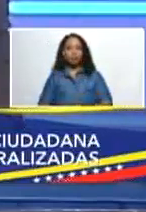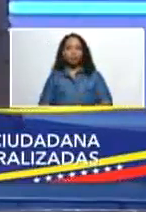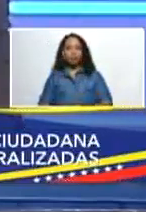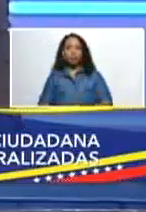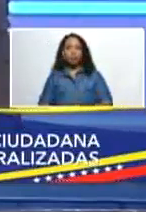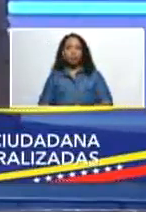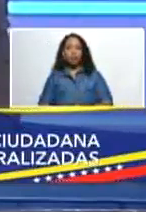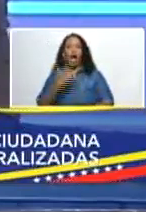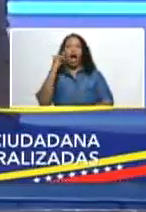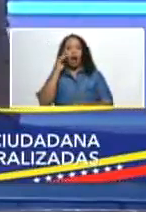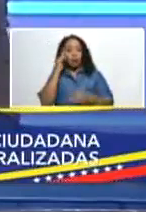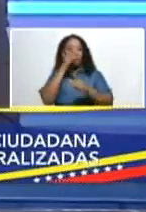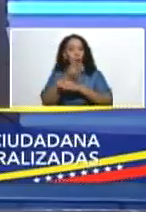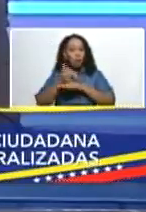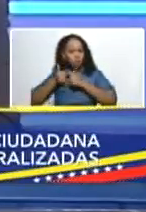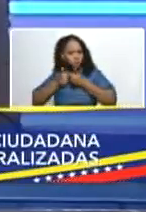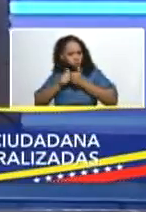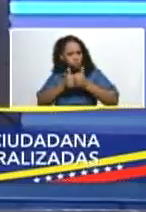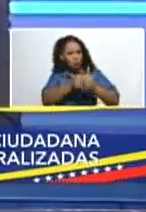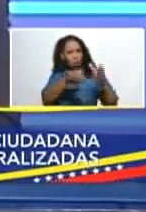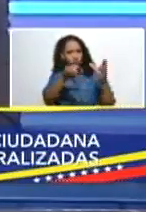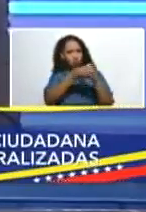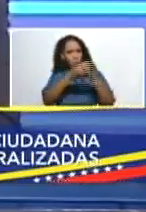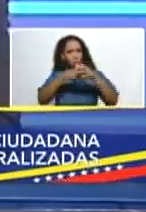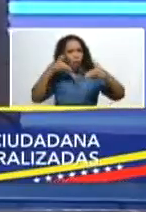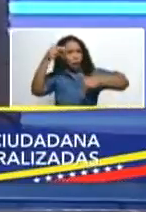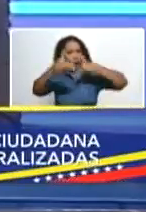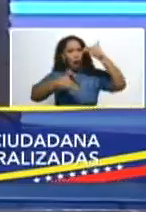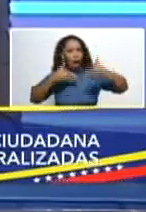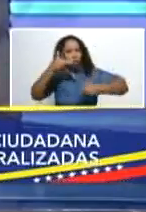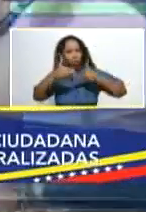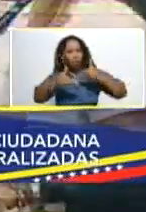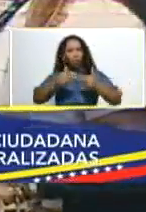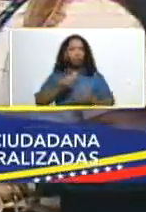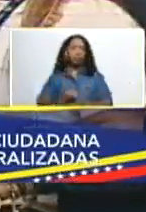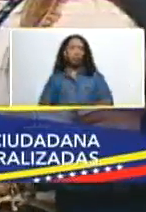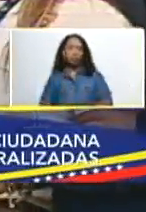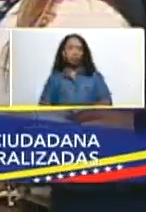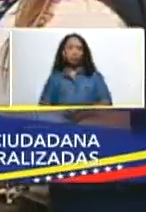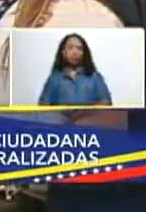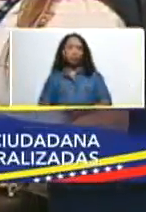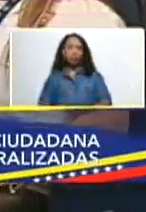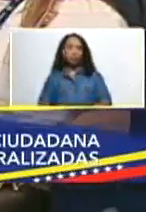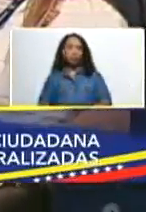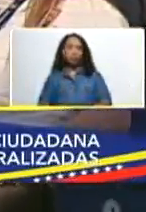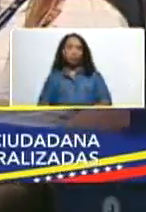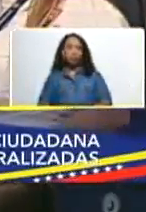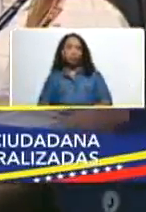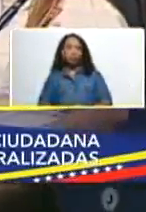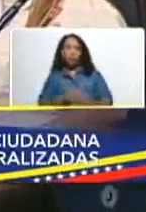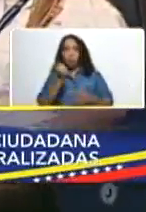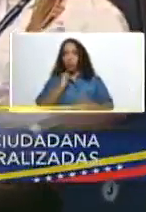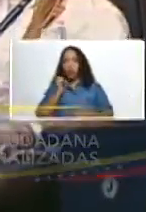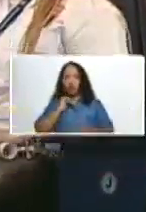Hay que ir detrás de las bandas criminales, delincuenciales, de la característica que sea,